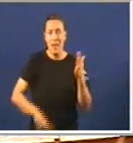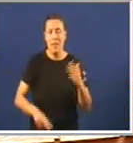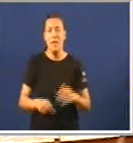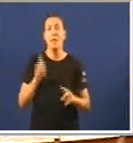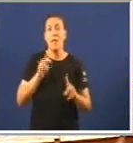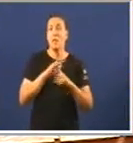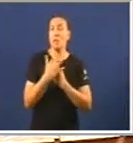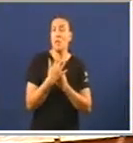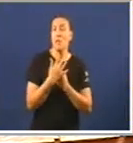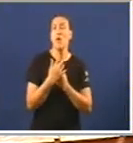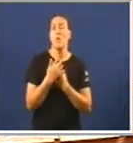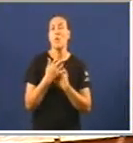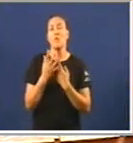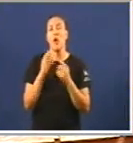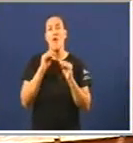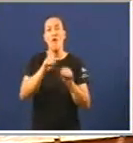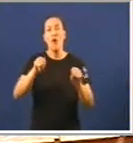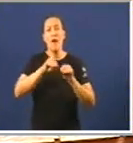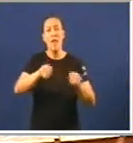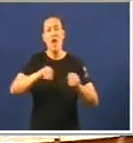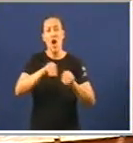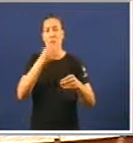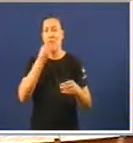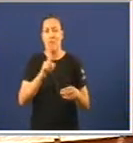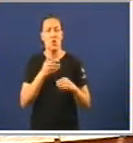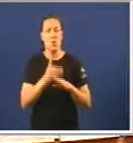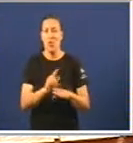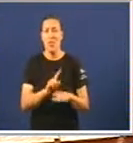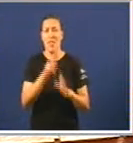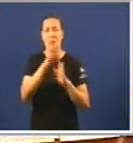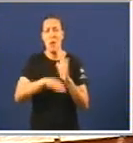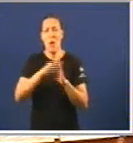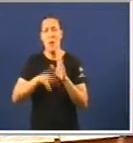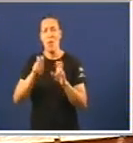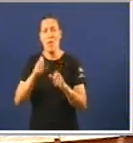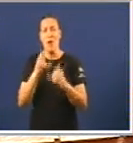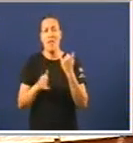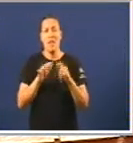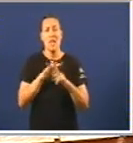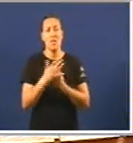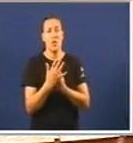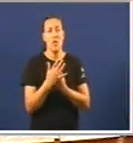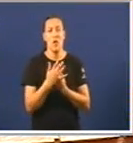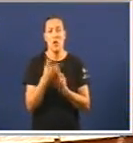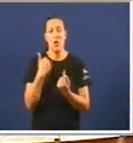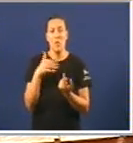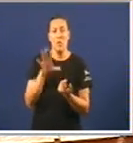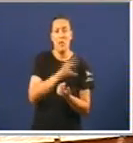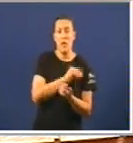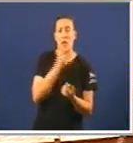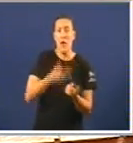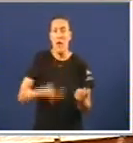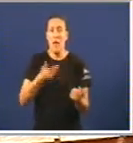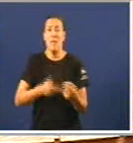se acompañou dunha formación insuficiente co novo programa. Unha circunstancia tamén, ao noso entender, moi